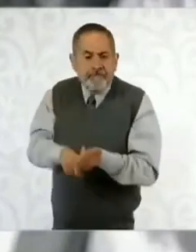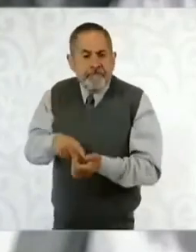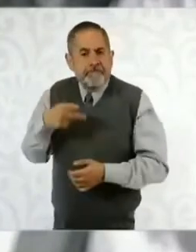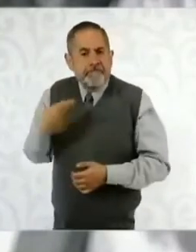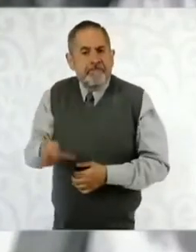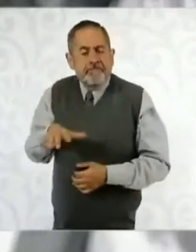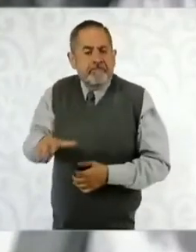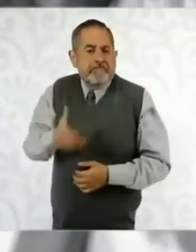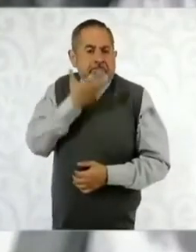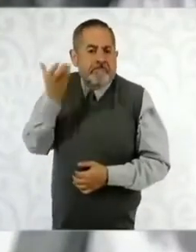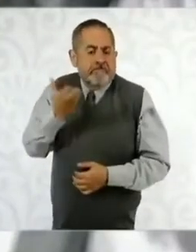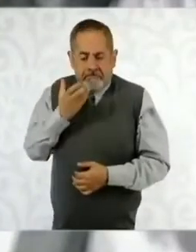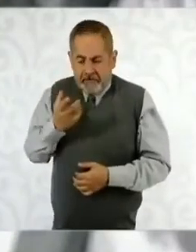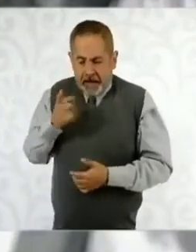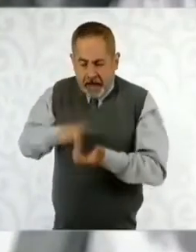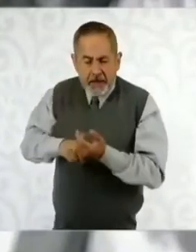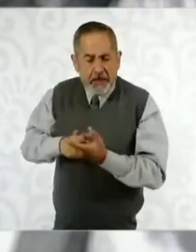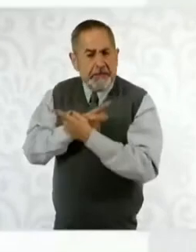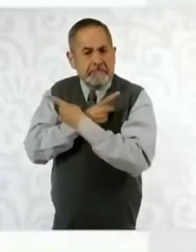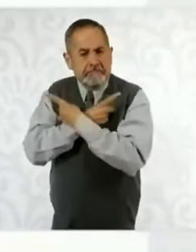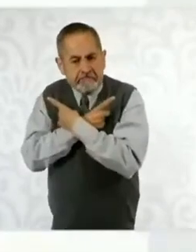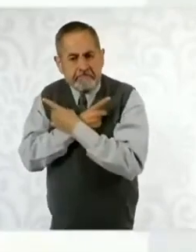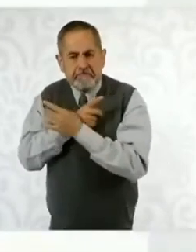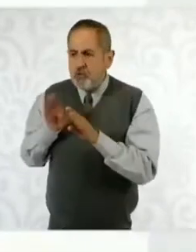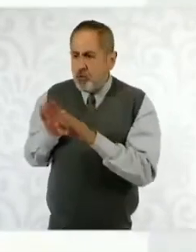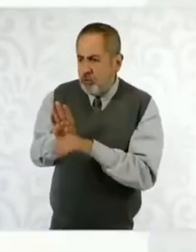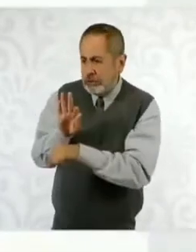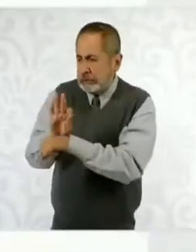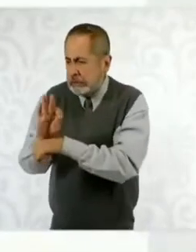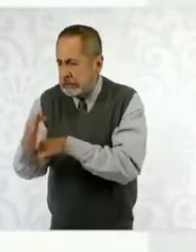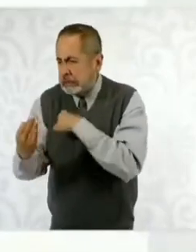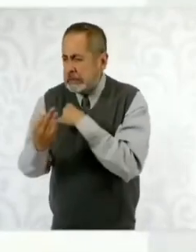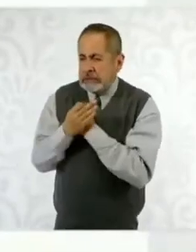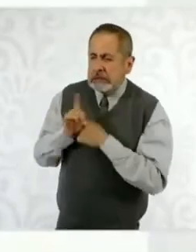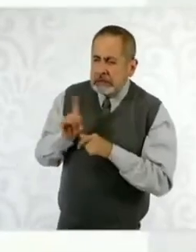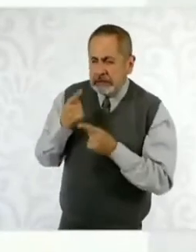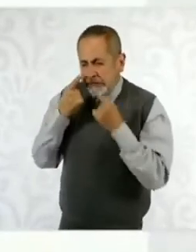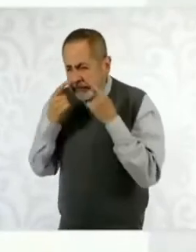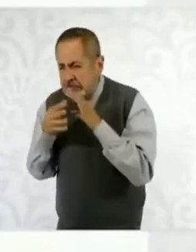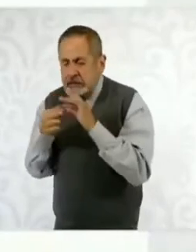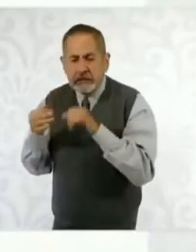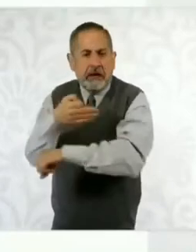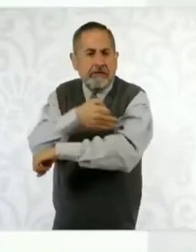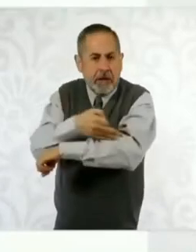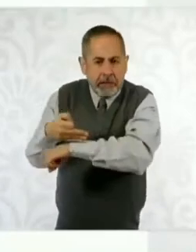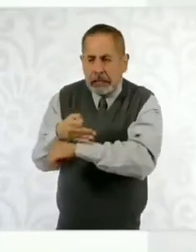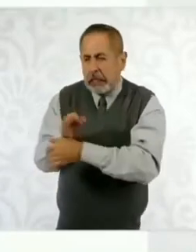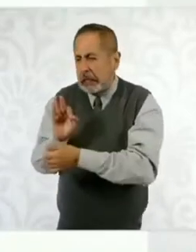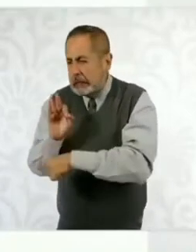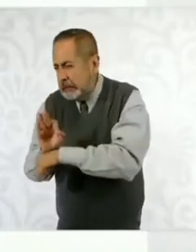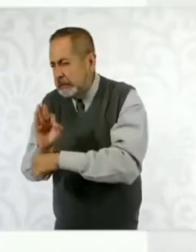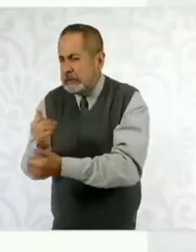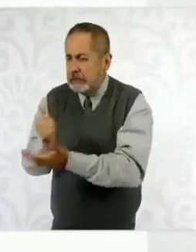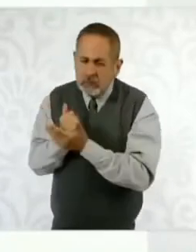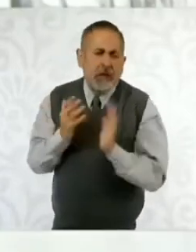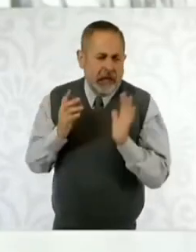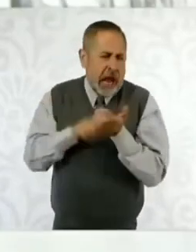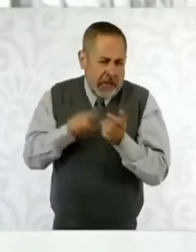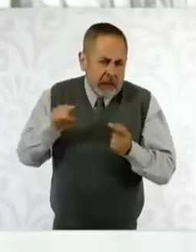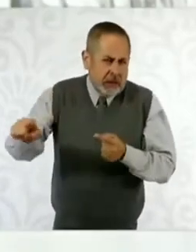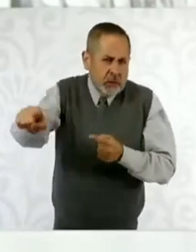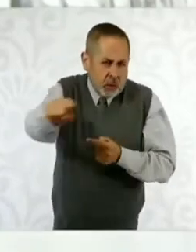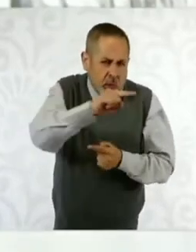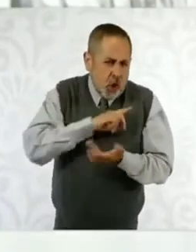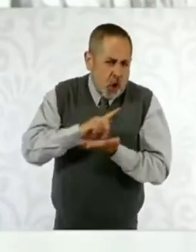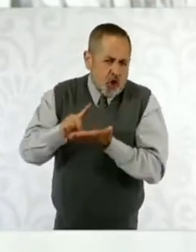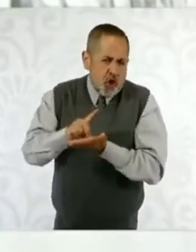nuestra sociedad y cómo nos cuidamos en la familia. Sí hay problemas de drogadicción,